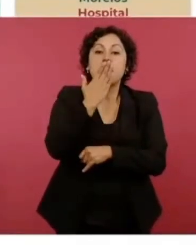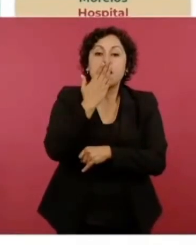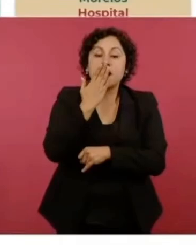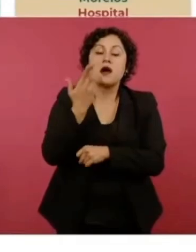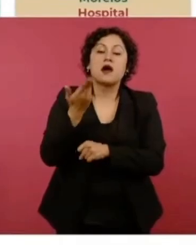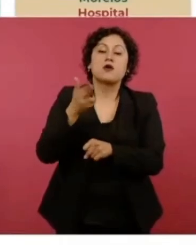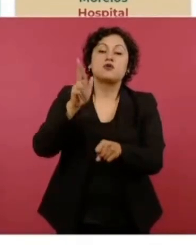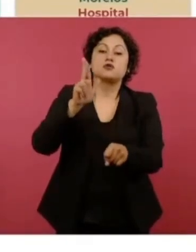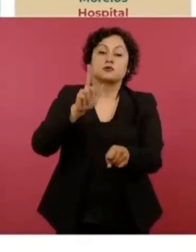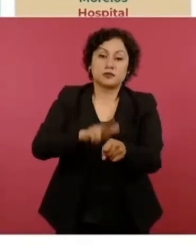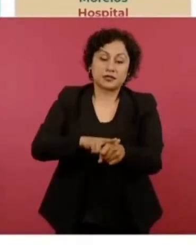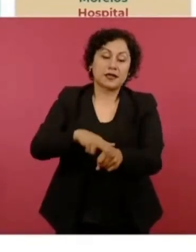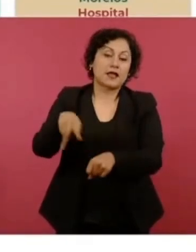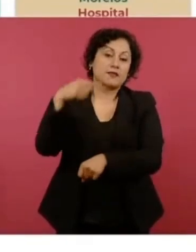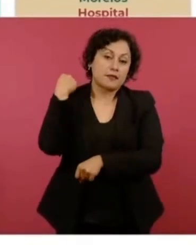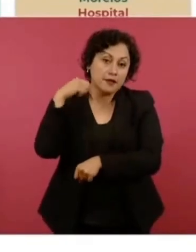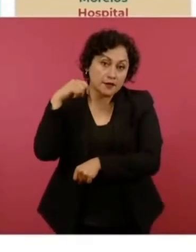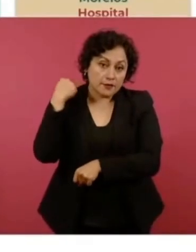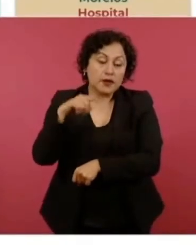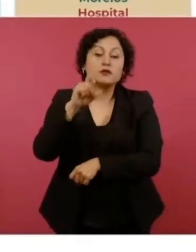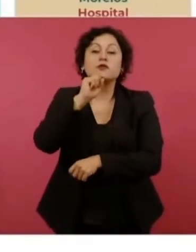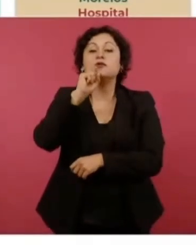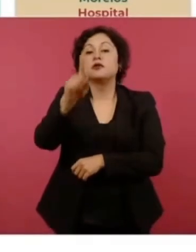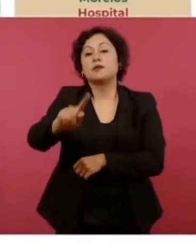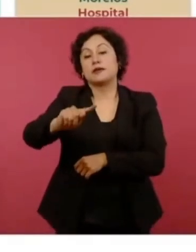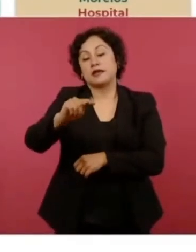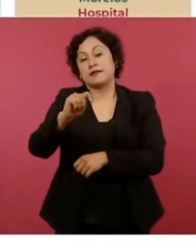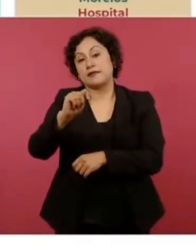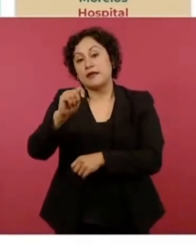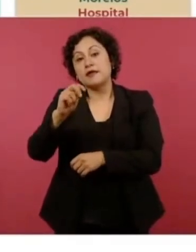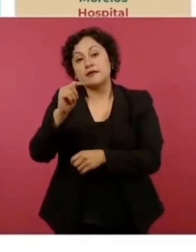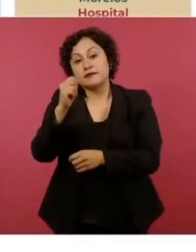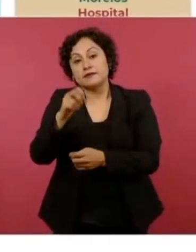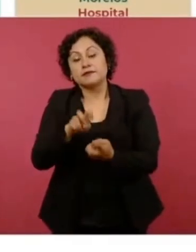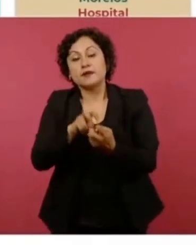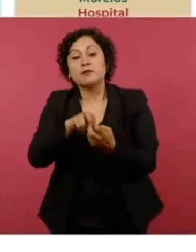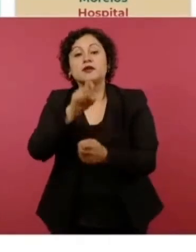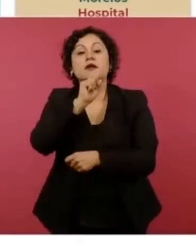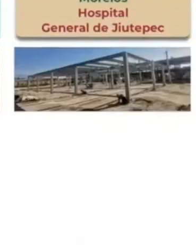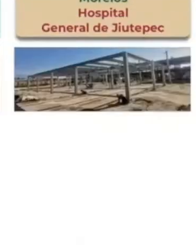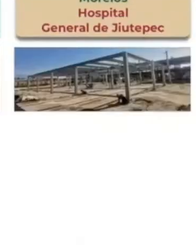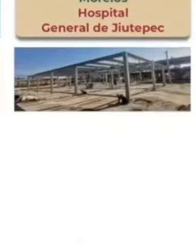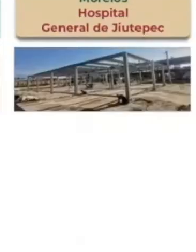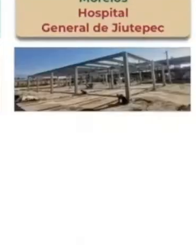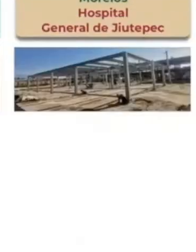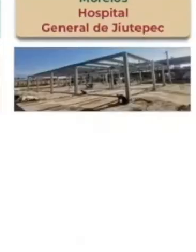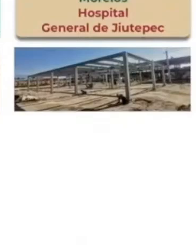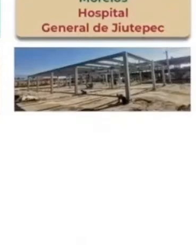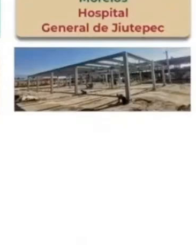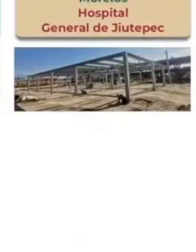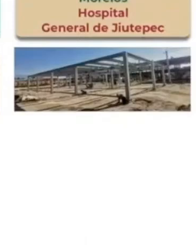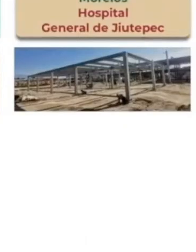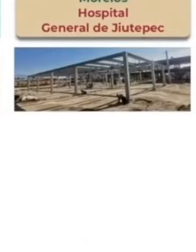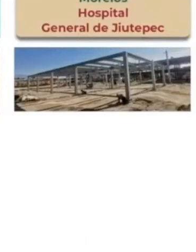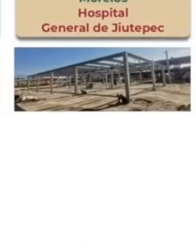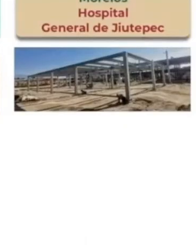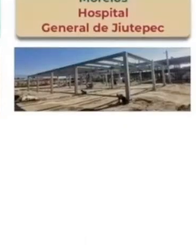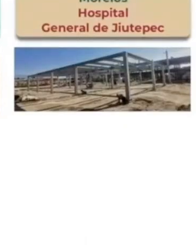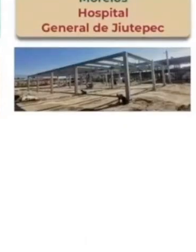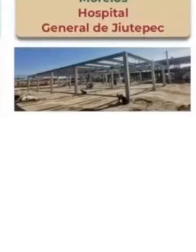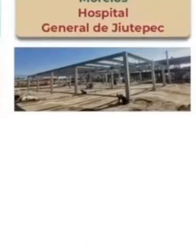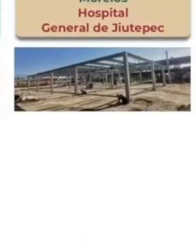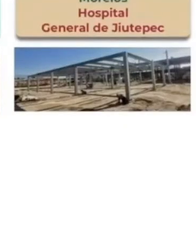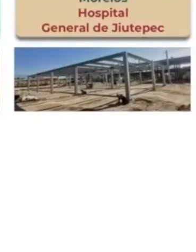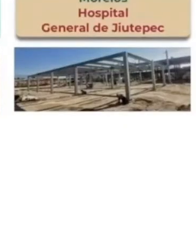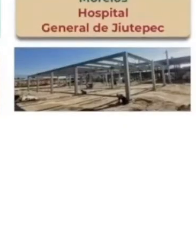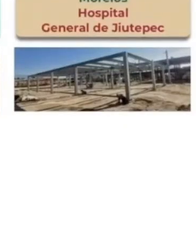de Cárdenas en Tabasco, el Hospital General de Tepic, el Hospital General de Chetumal, el Hospital de Arantepecua y el Hospital de Maruata